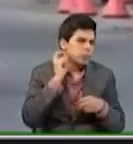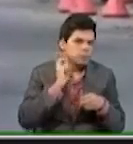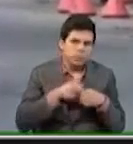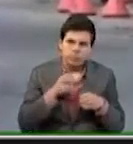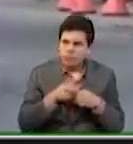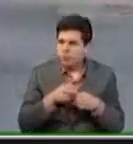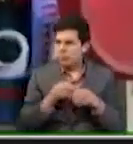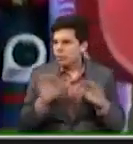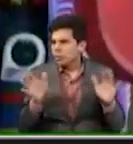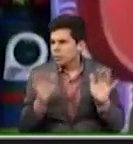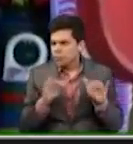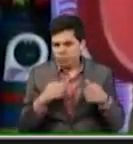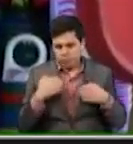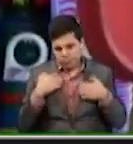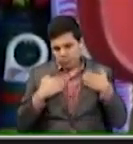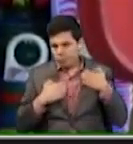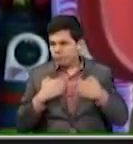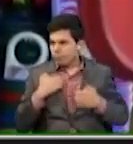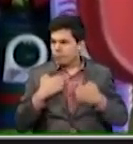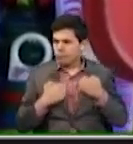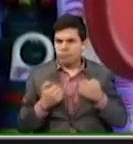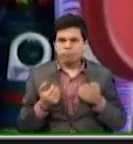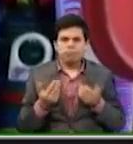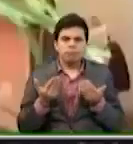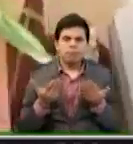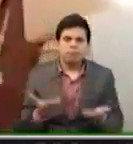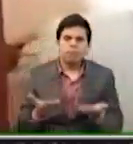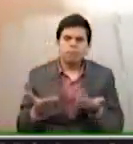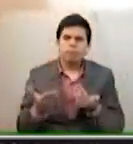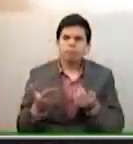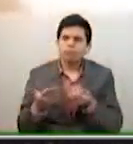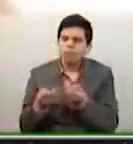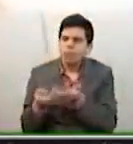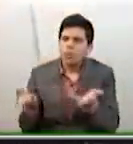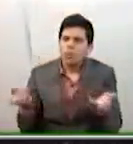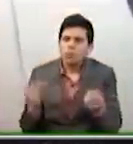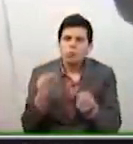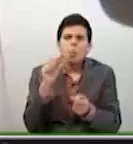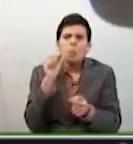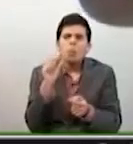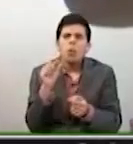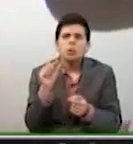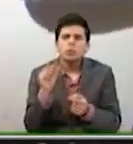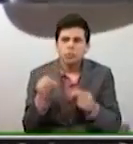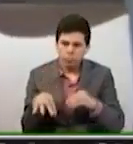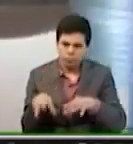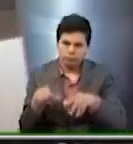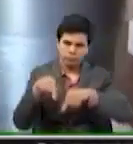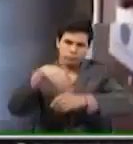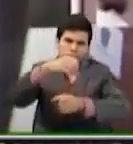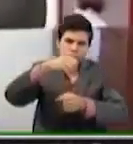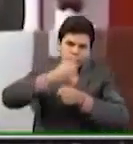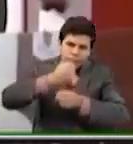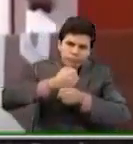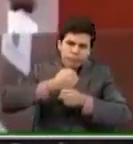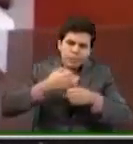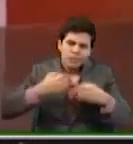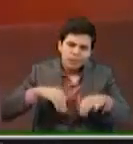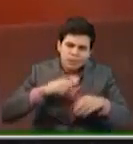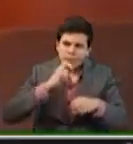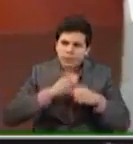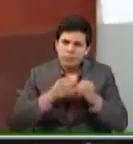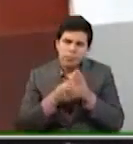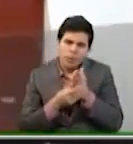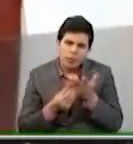muy feo sentir eso. Se nos llevaron lo poco que tenemos, lo poco, porque aquí se trabaja con las uñas. Pedirle al